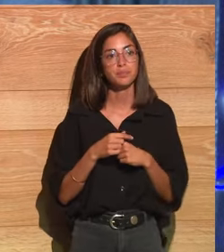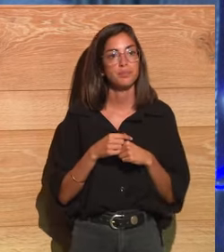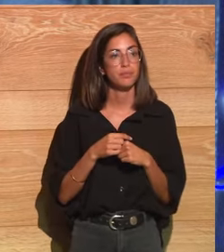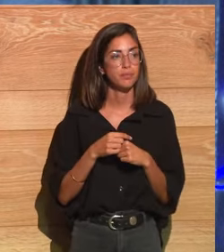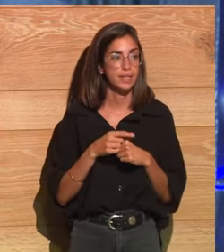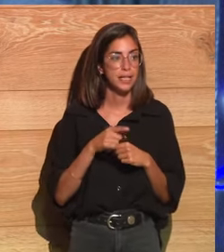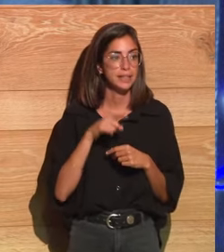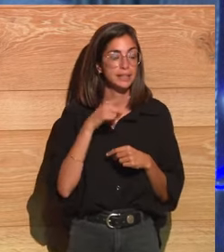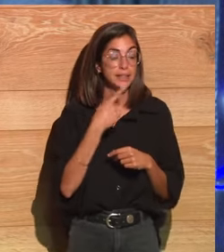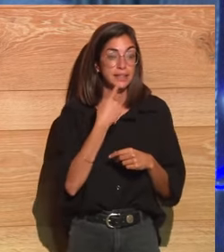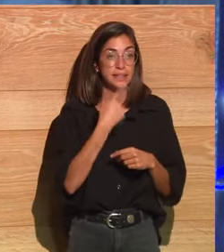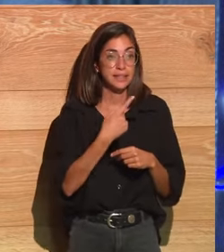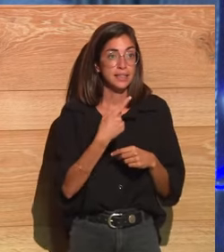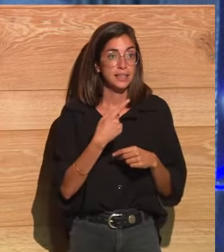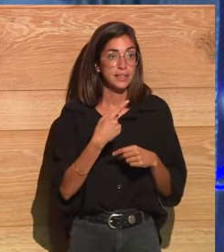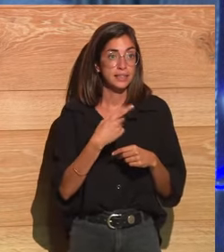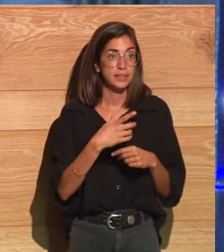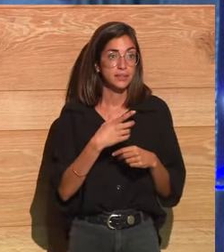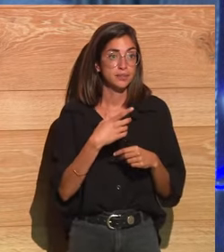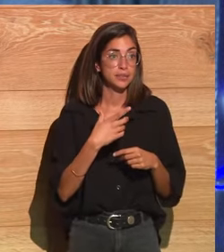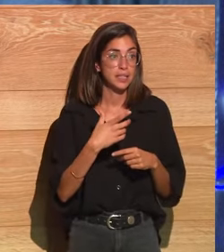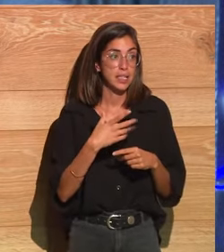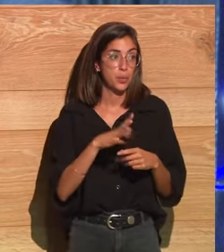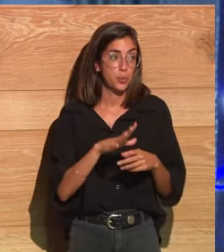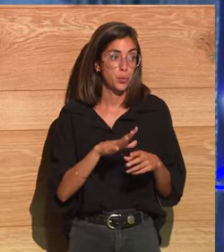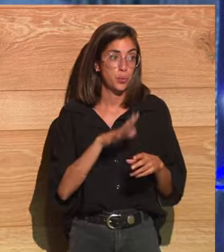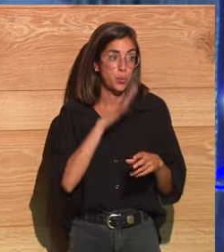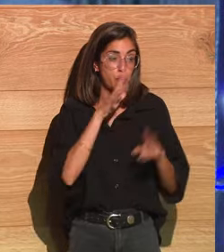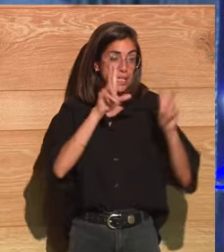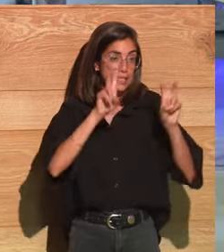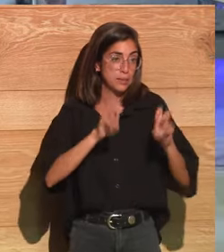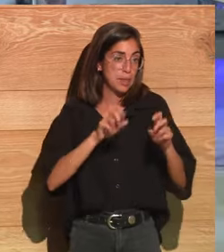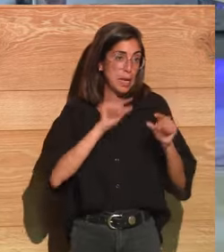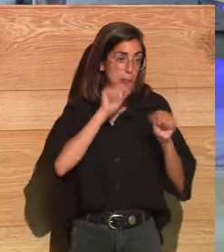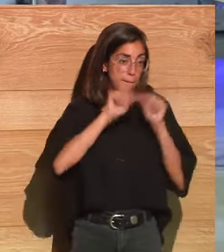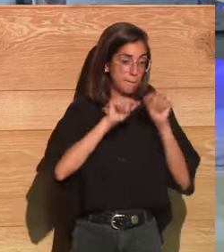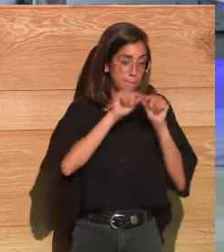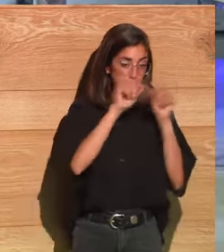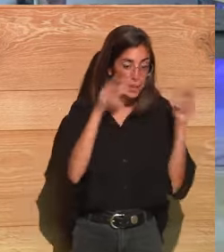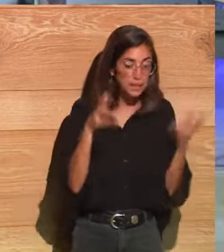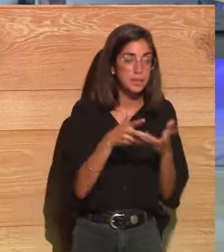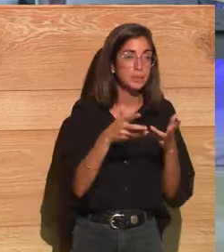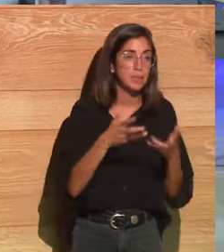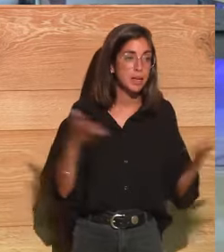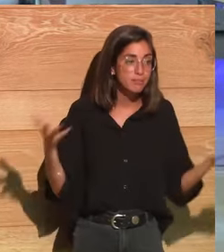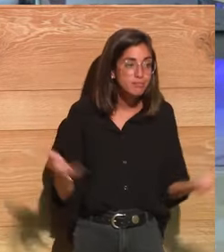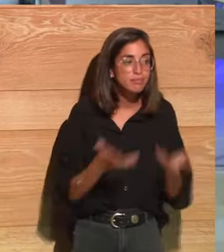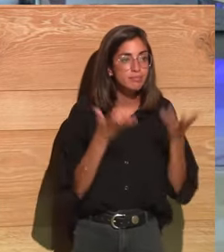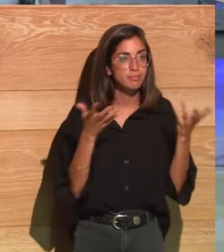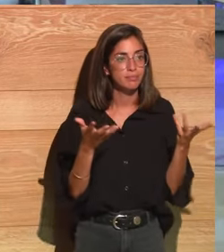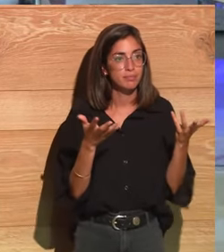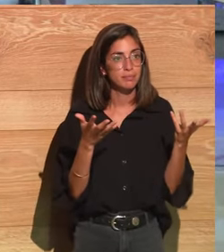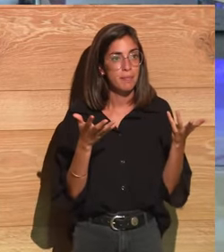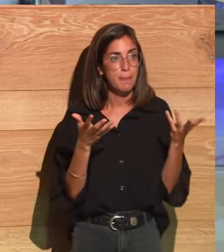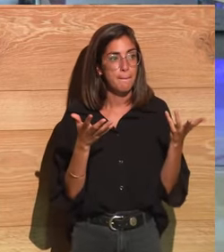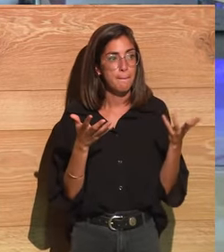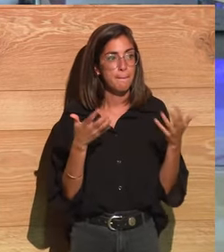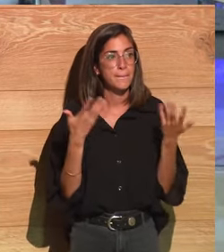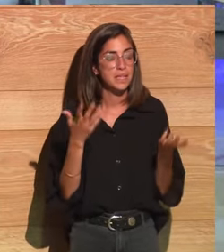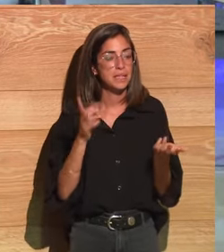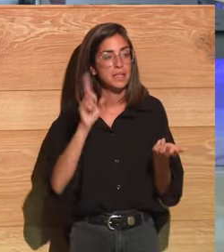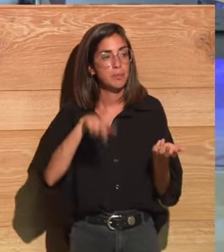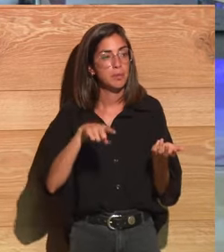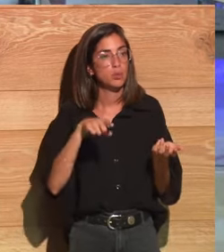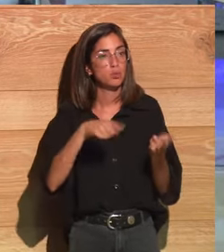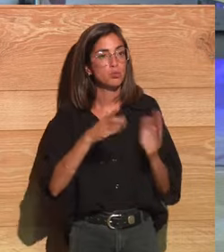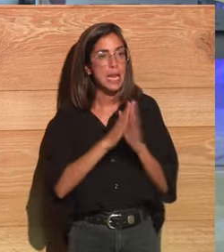Tú dices que lo haces a lo largo, justo con este punto de inflexión de la pandemia, ¿no? Que ha sido seguramente, tú creo que usas además al principio